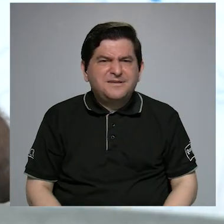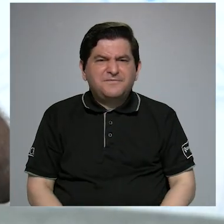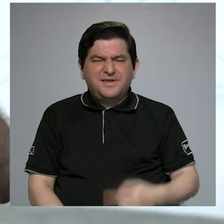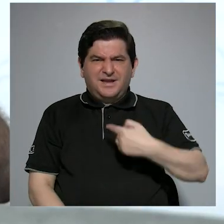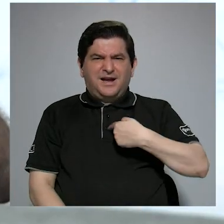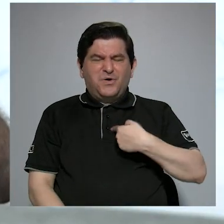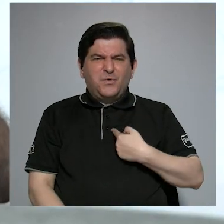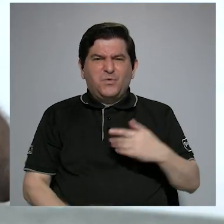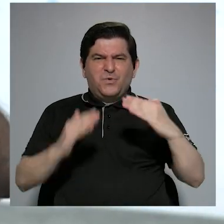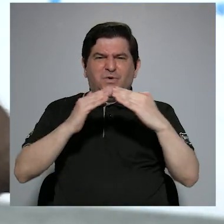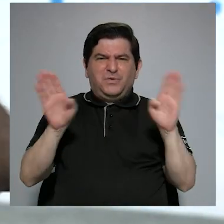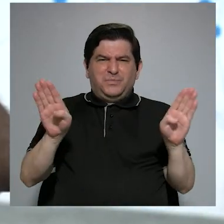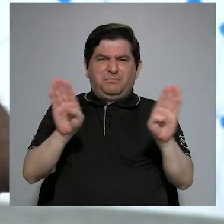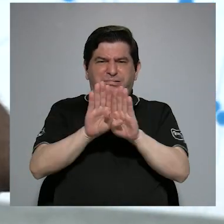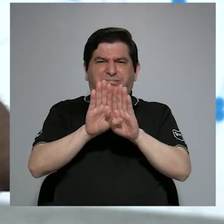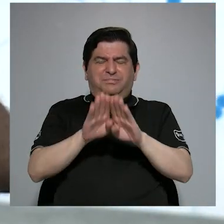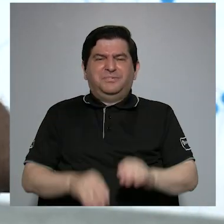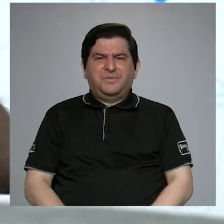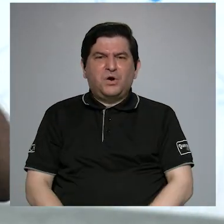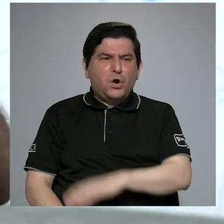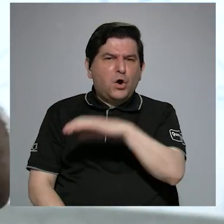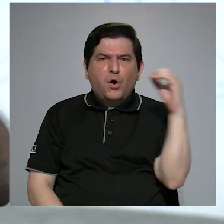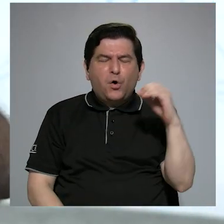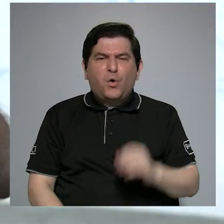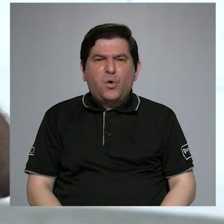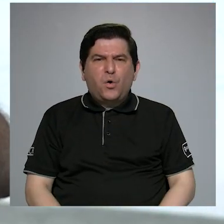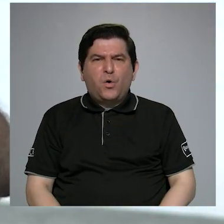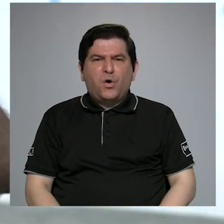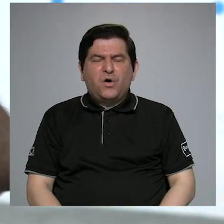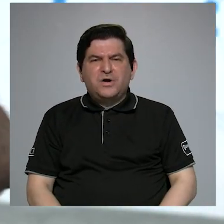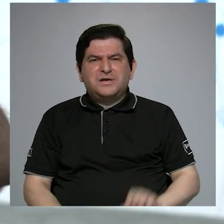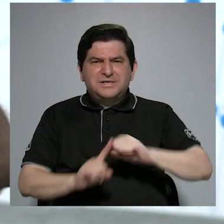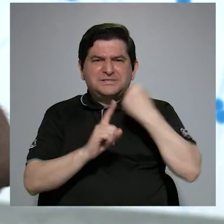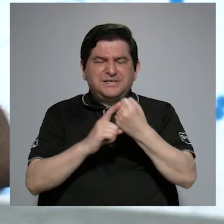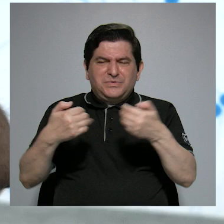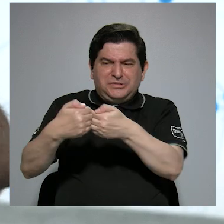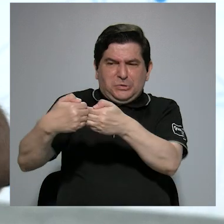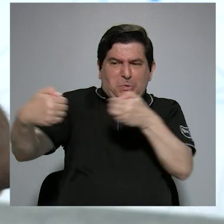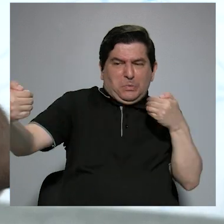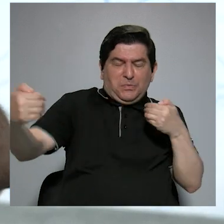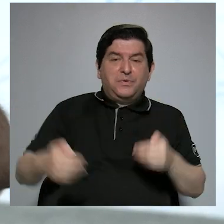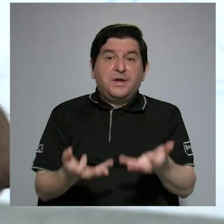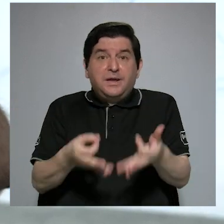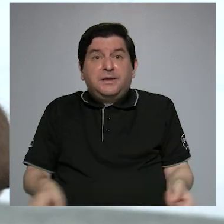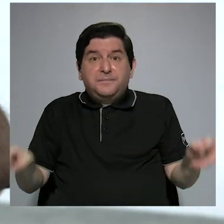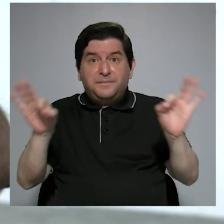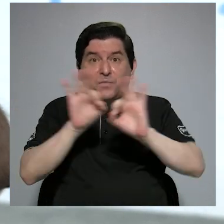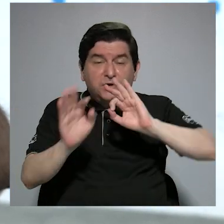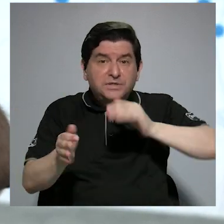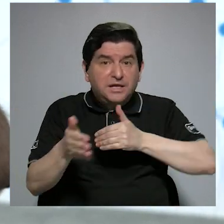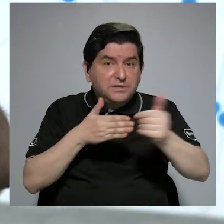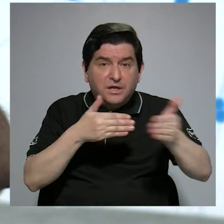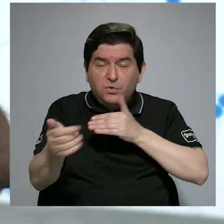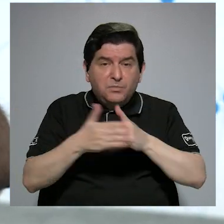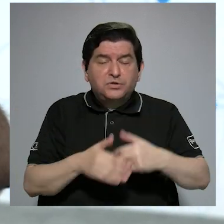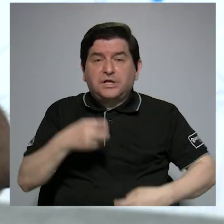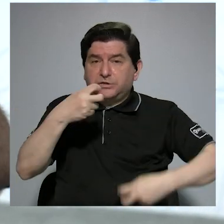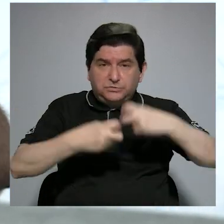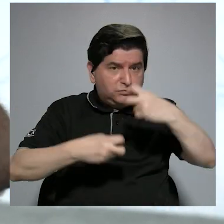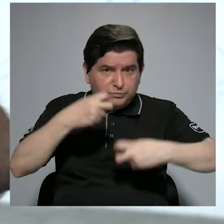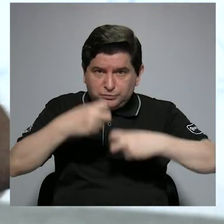significa estar en el encierro, qué significa esta desvinculación. Y fue muy importante que a pesar de todas